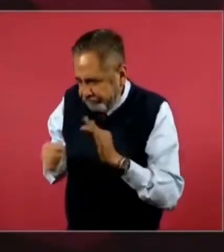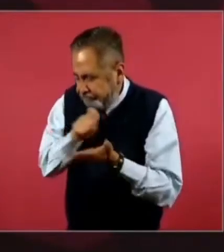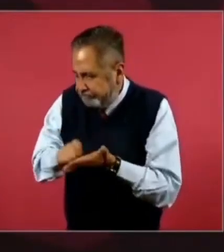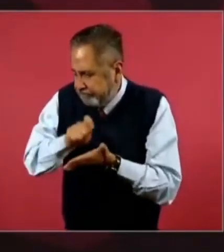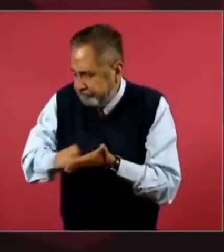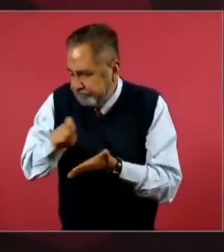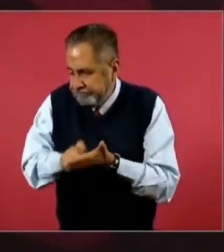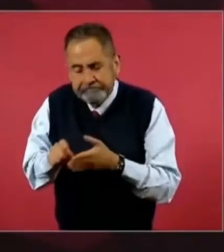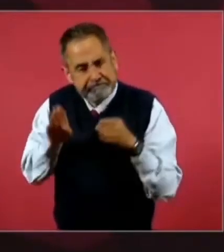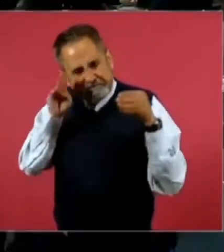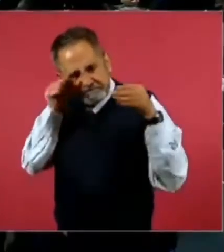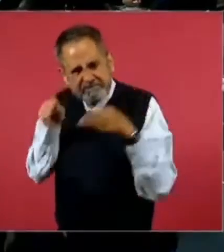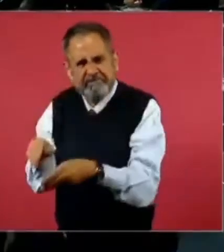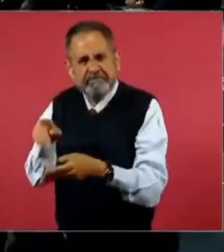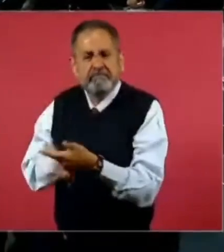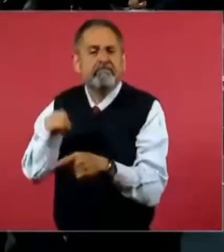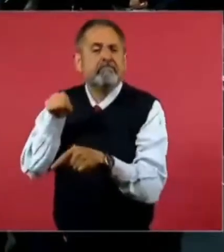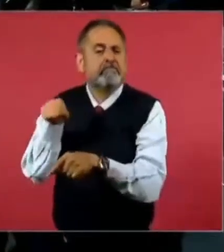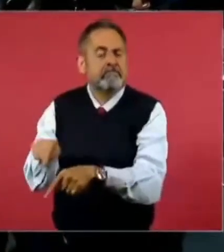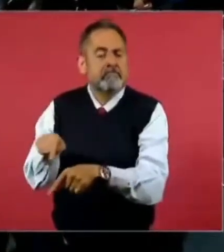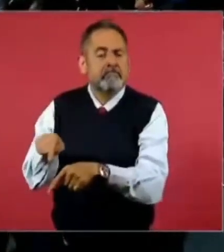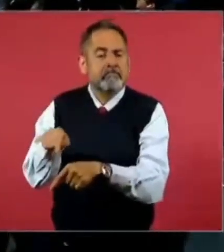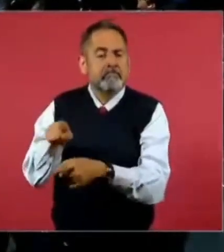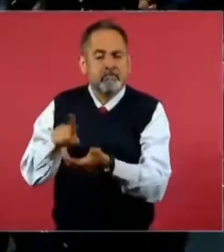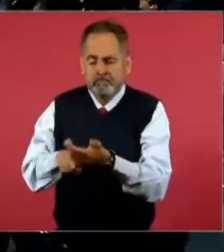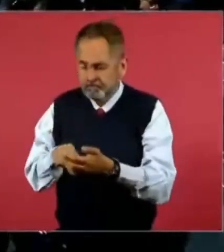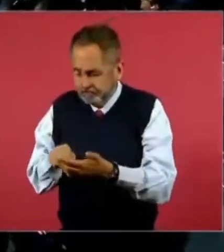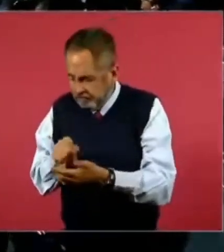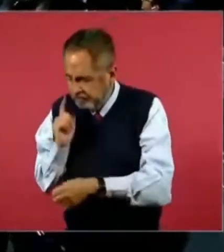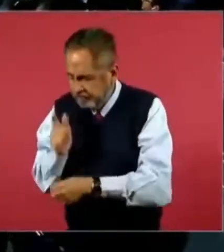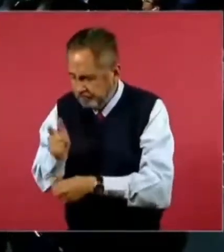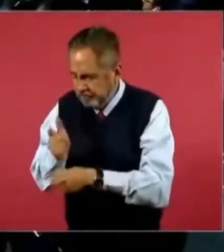va centrada en demostrar